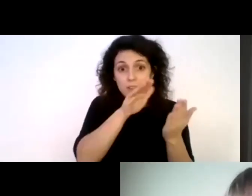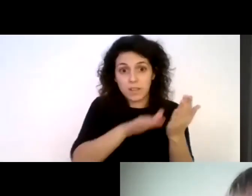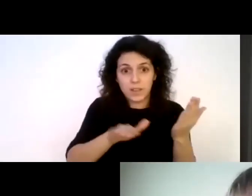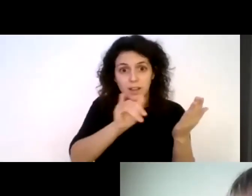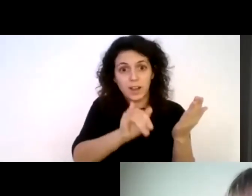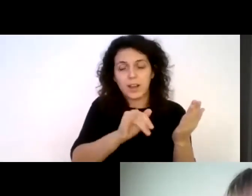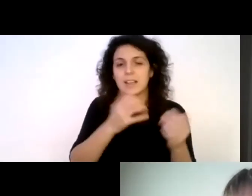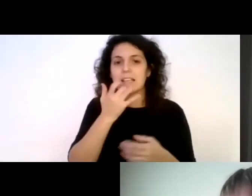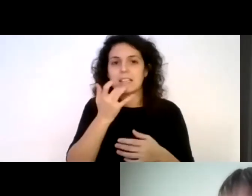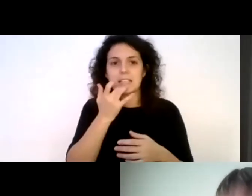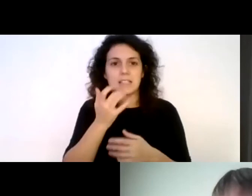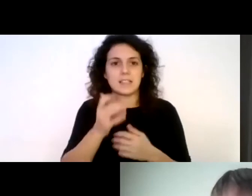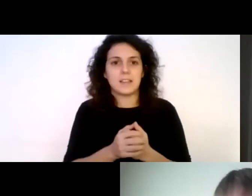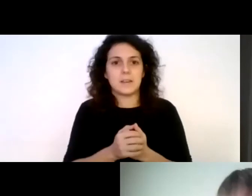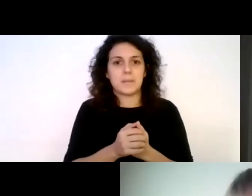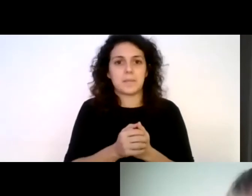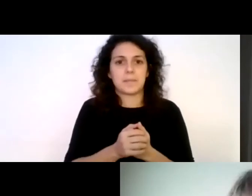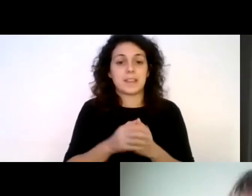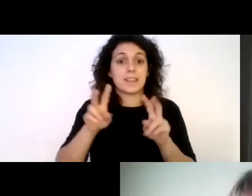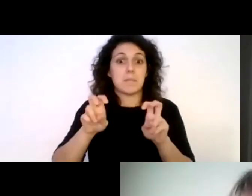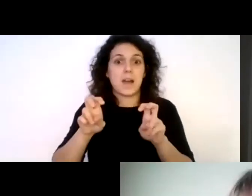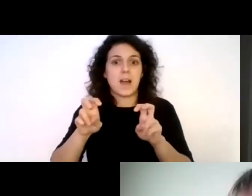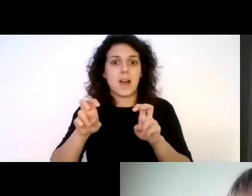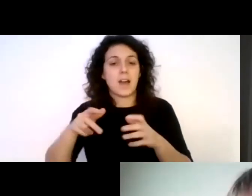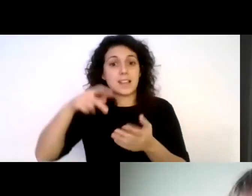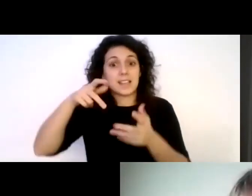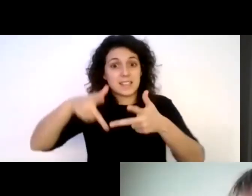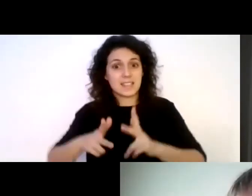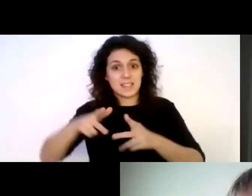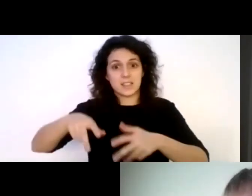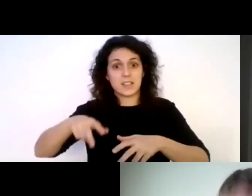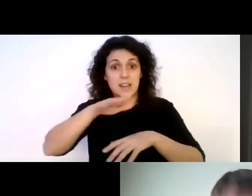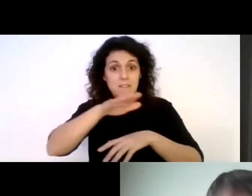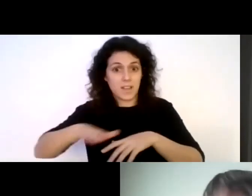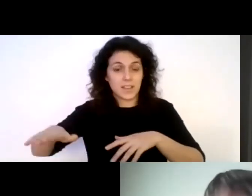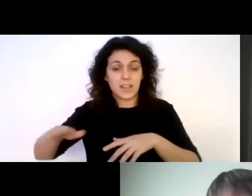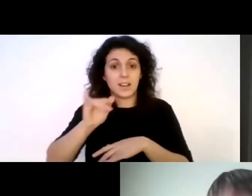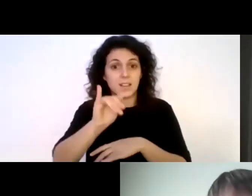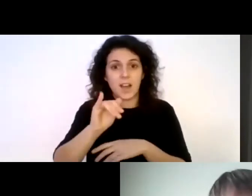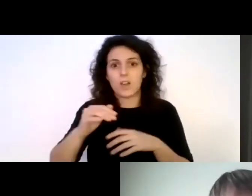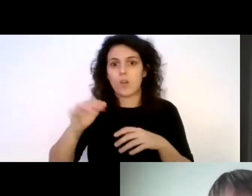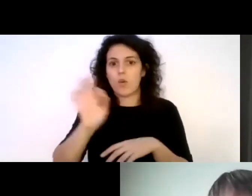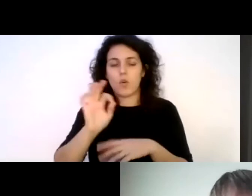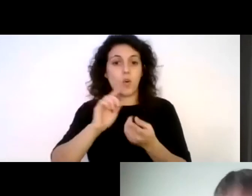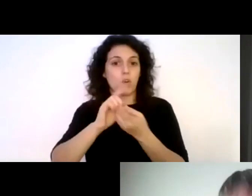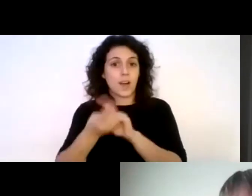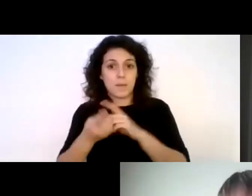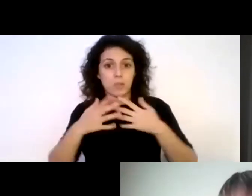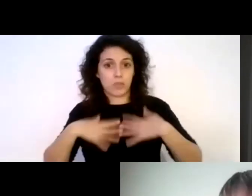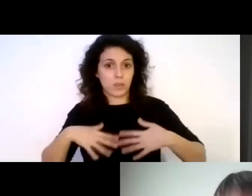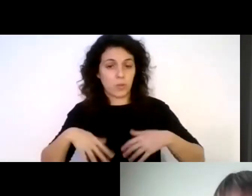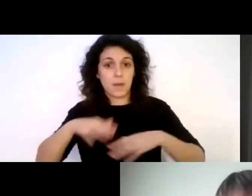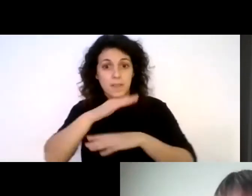si tienen pues tronas, si tienen pues cambia bebés, por ejemplo, cambiadores.